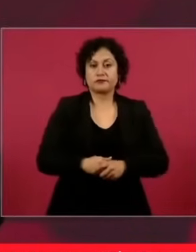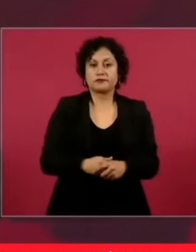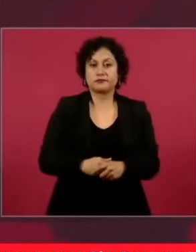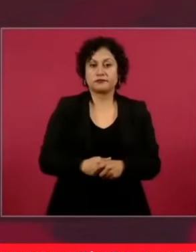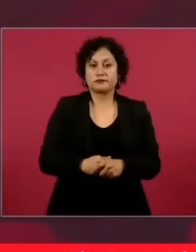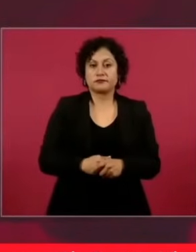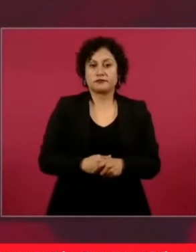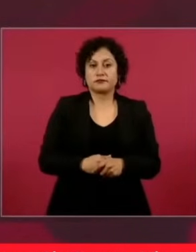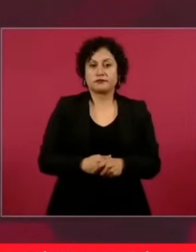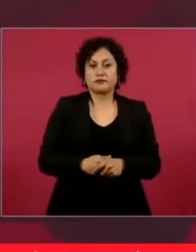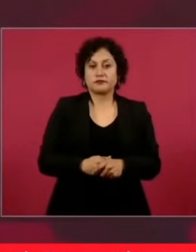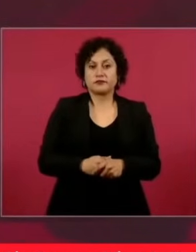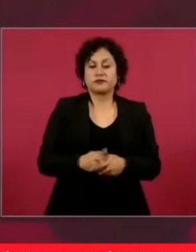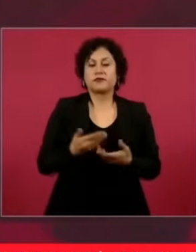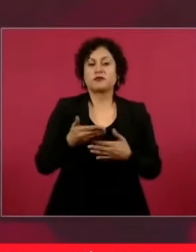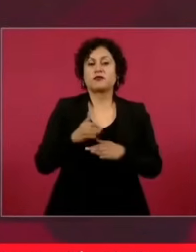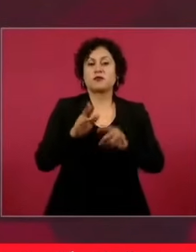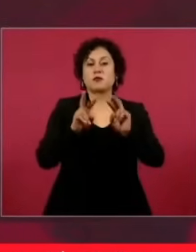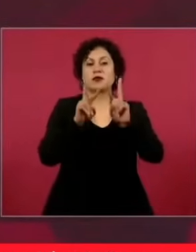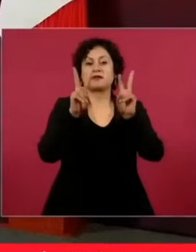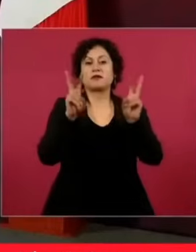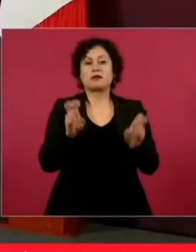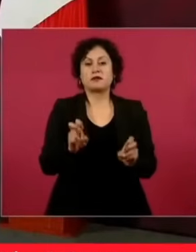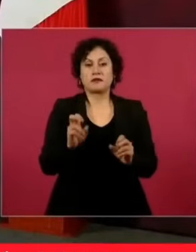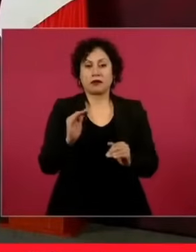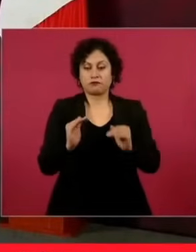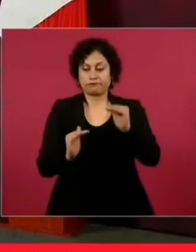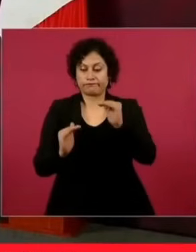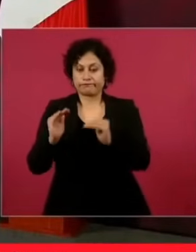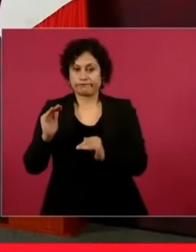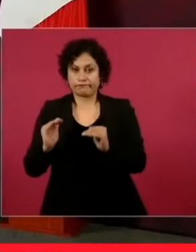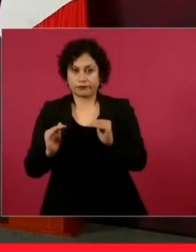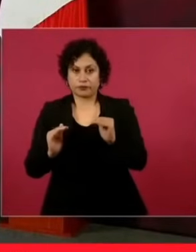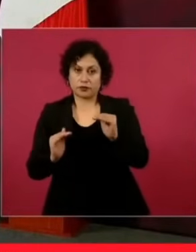en desigualdad.